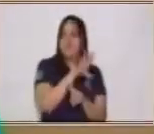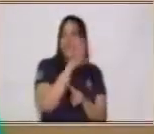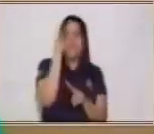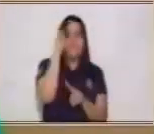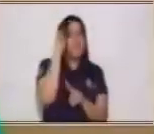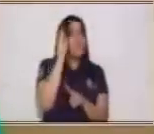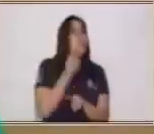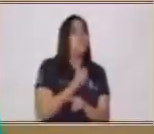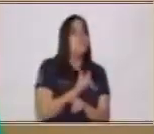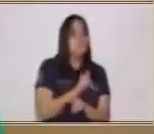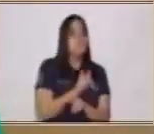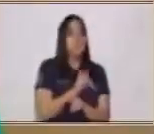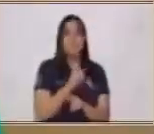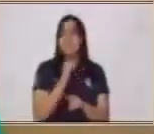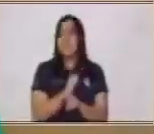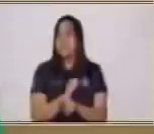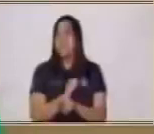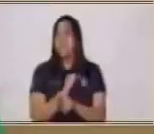25v